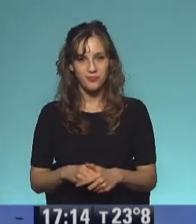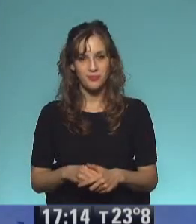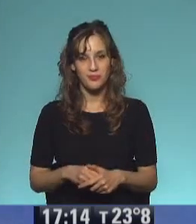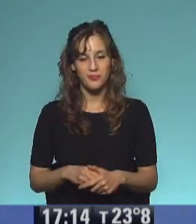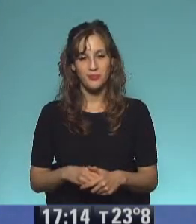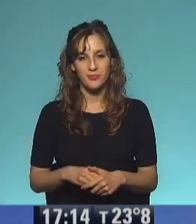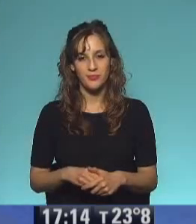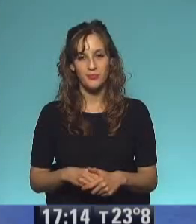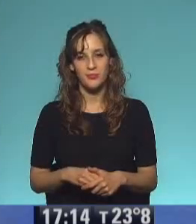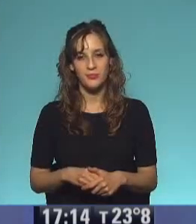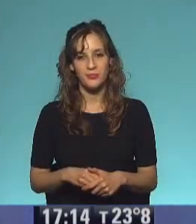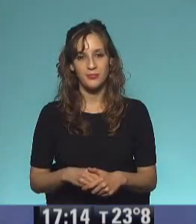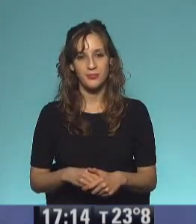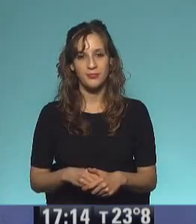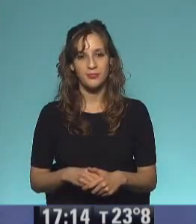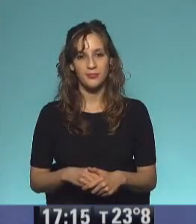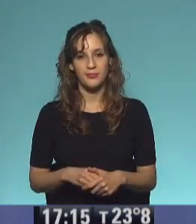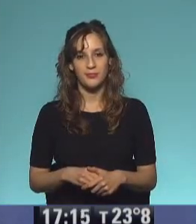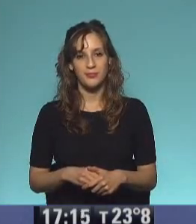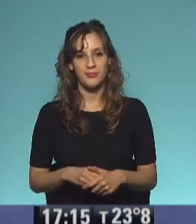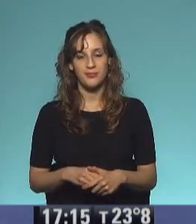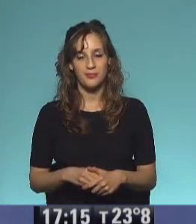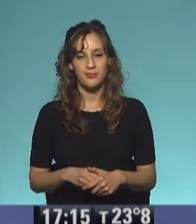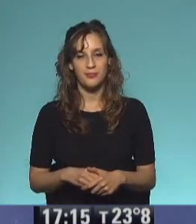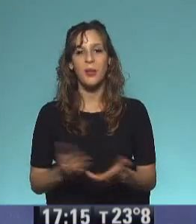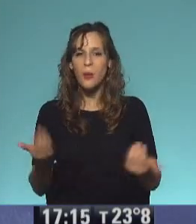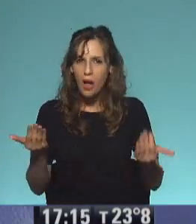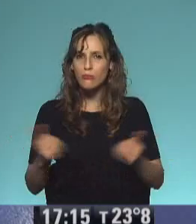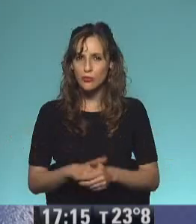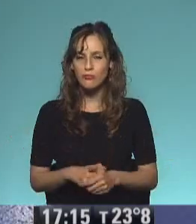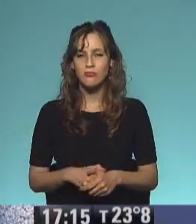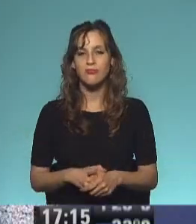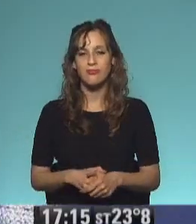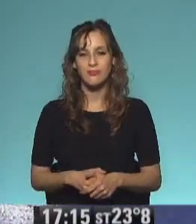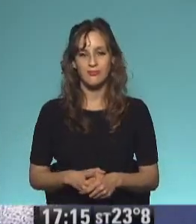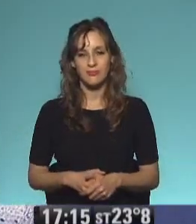a la cola, una sola, va. Vamos todos.